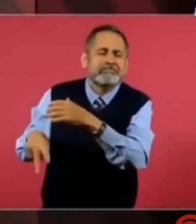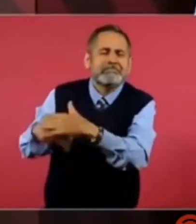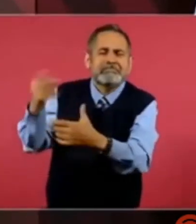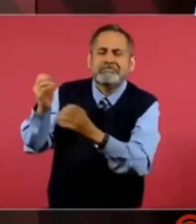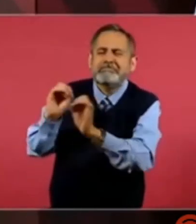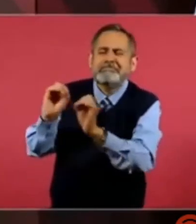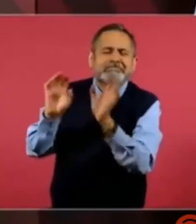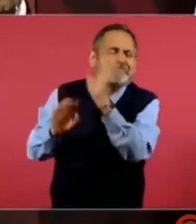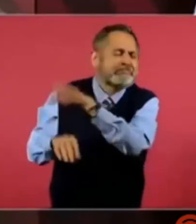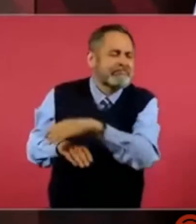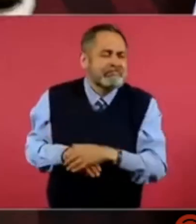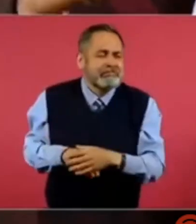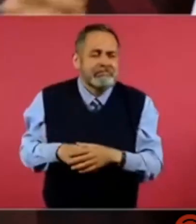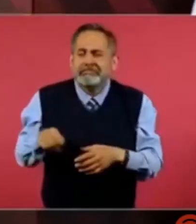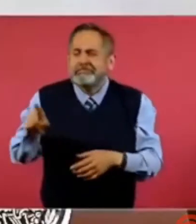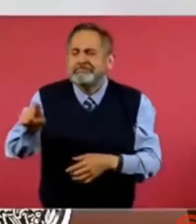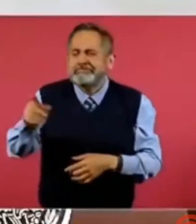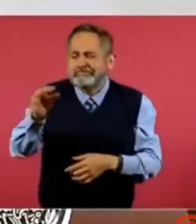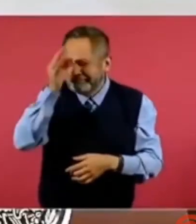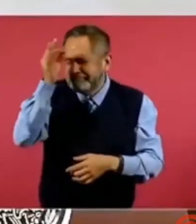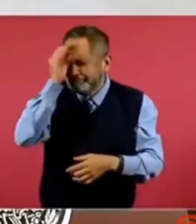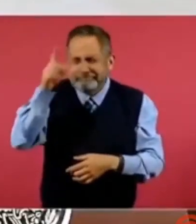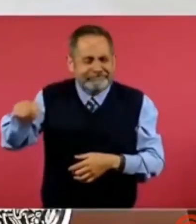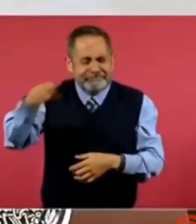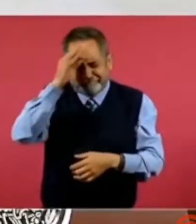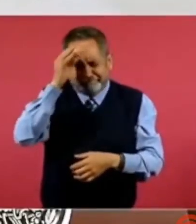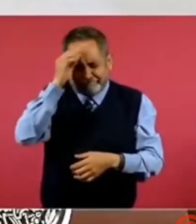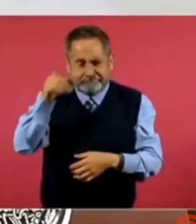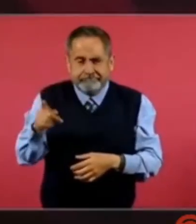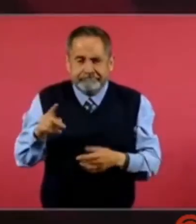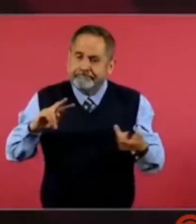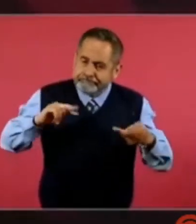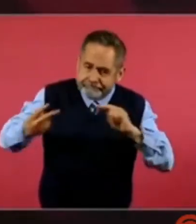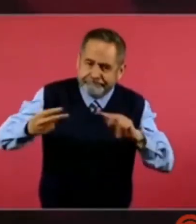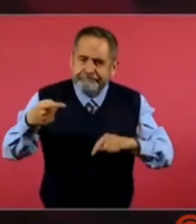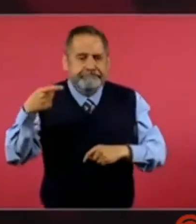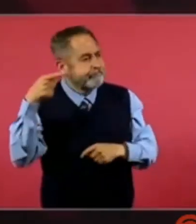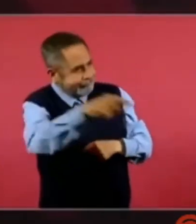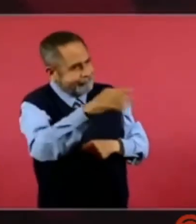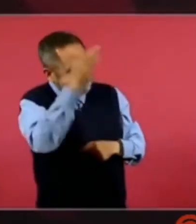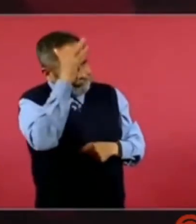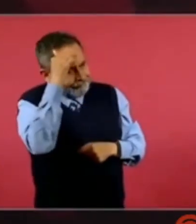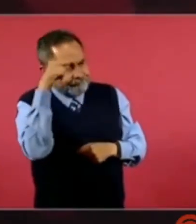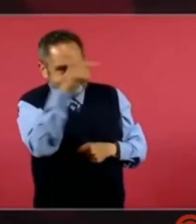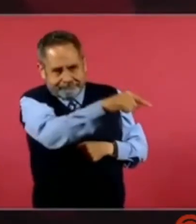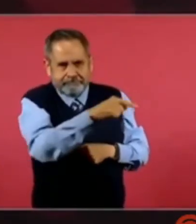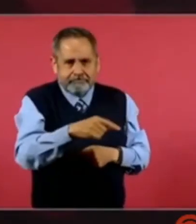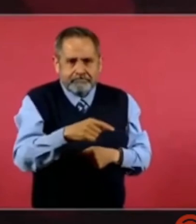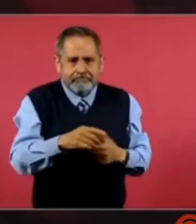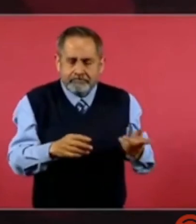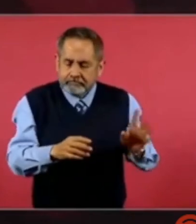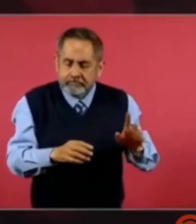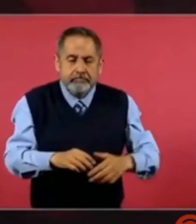el pueblo es tonto, y tonto es el que piensa que el pueblo es tonto.